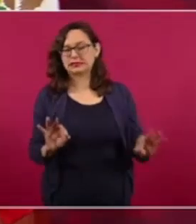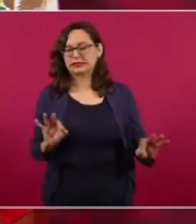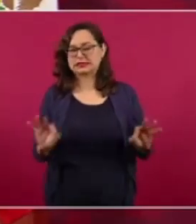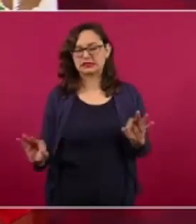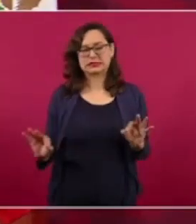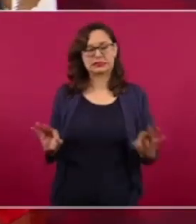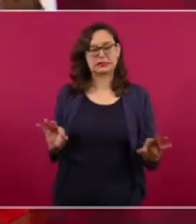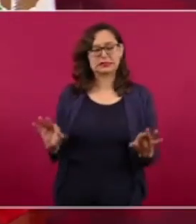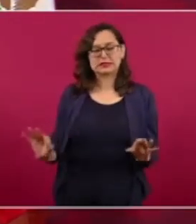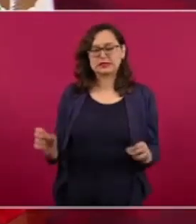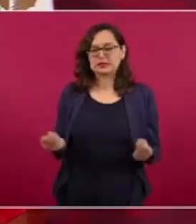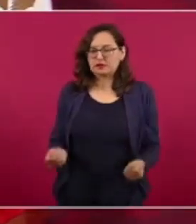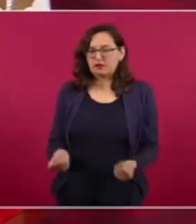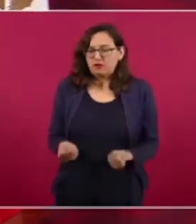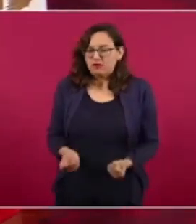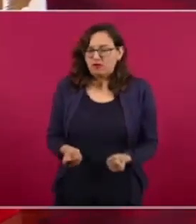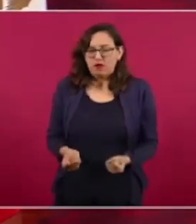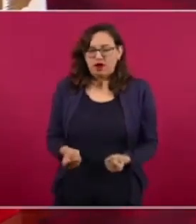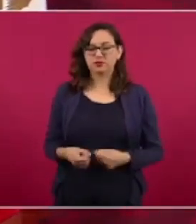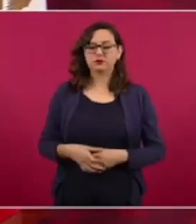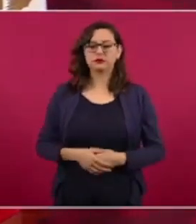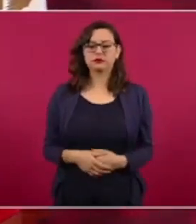si seguimos así,